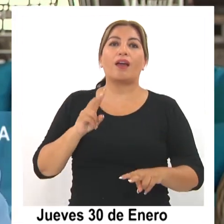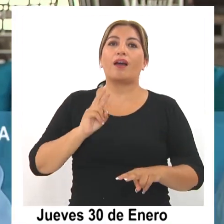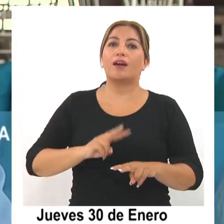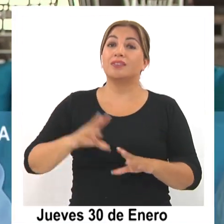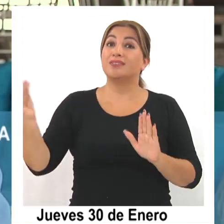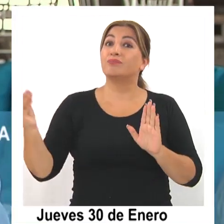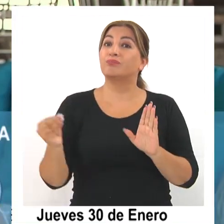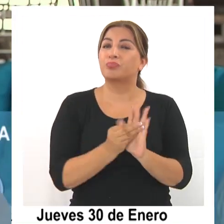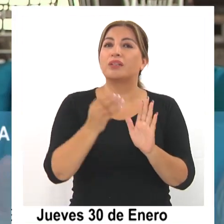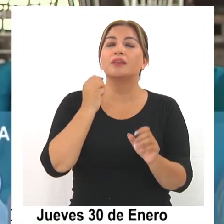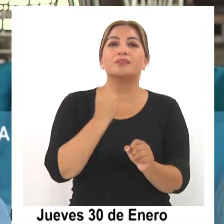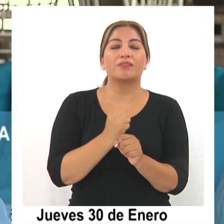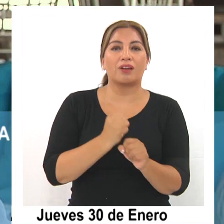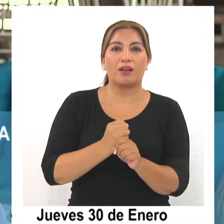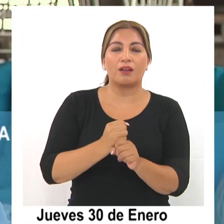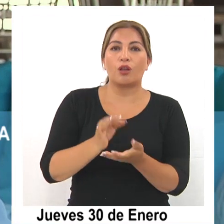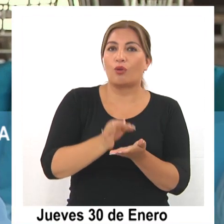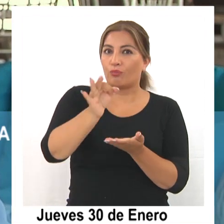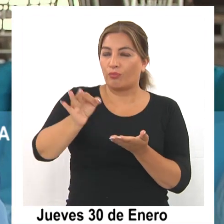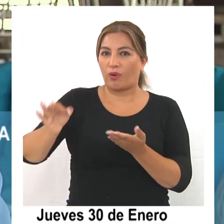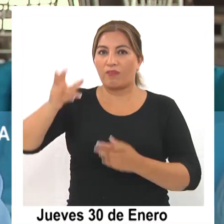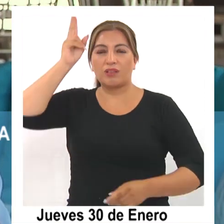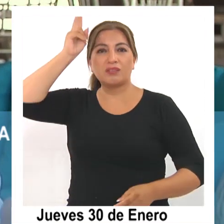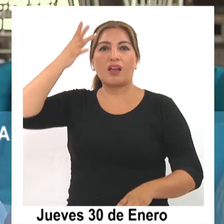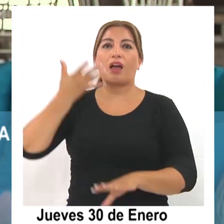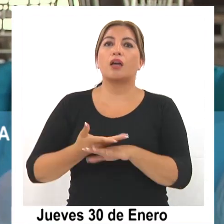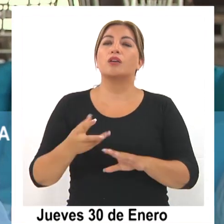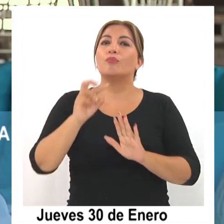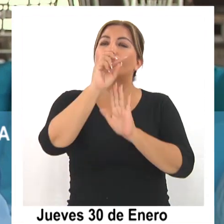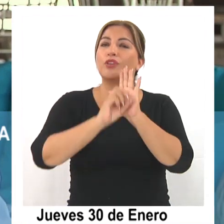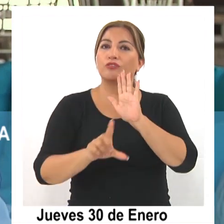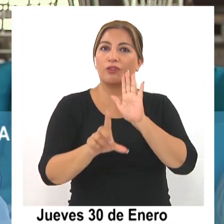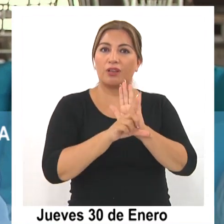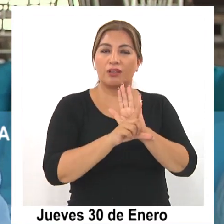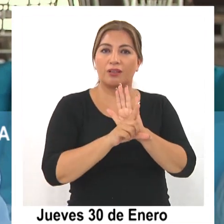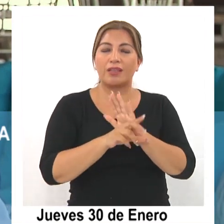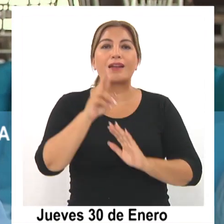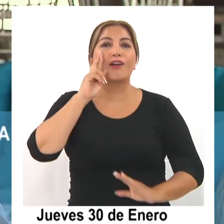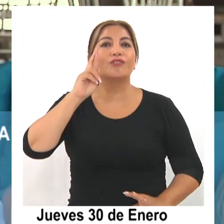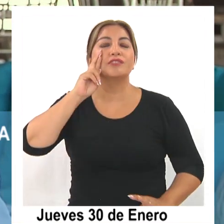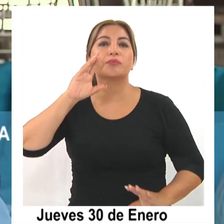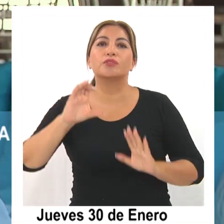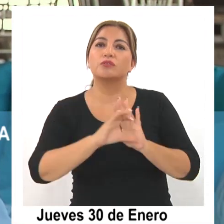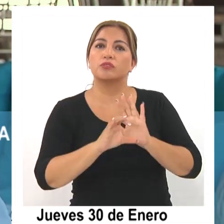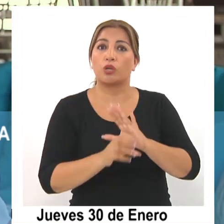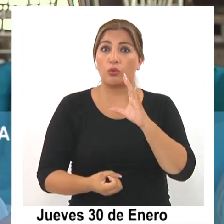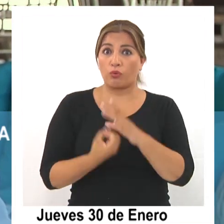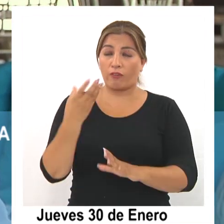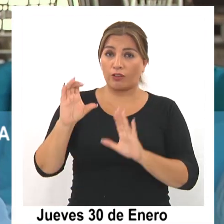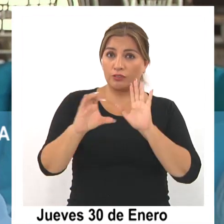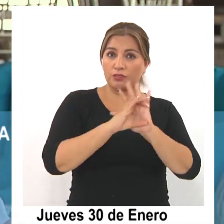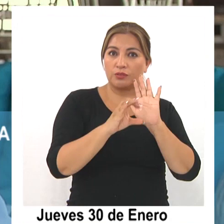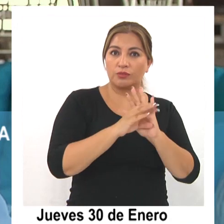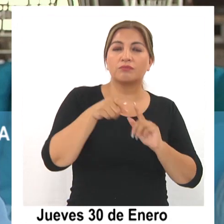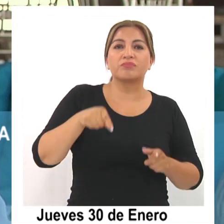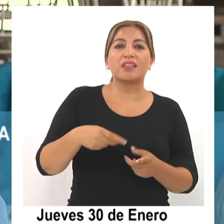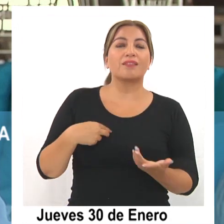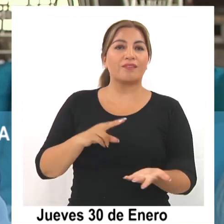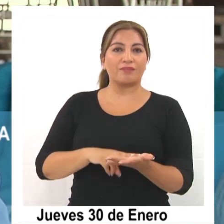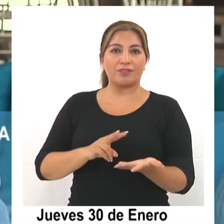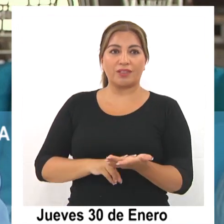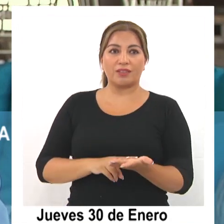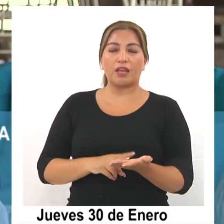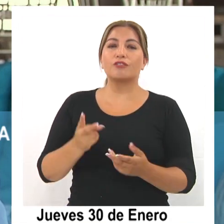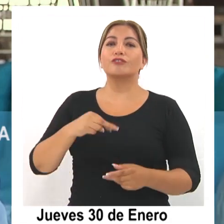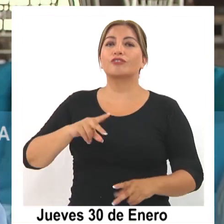los pueblos indígenas hay proyectos de ley que están en el Congreso sobre reconocimiento constitucional pero si hay una nueva constitución por supuesto